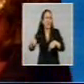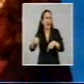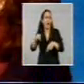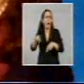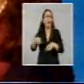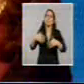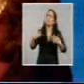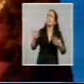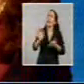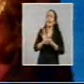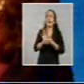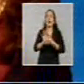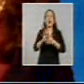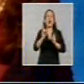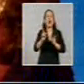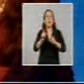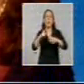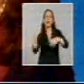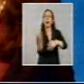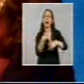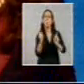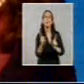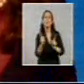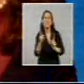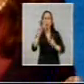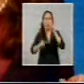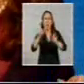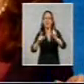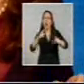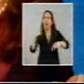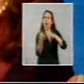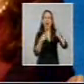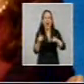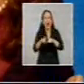una calecita donde siempre giran los mismos caballitos.